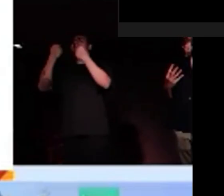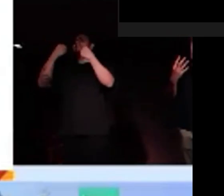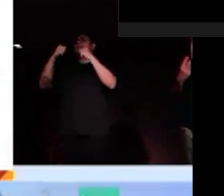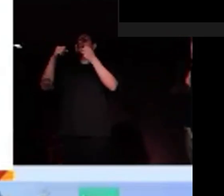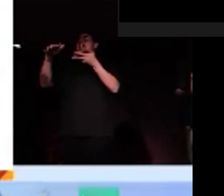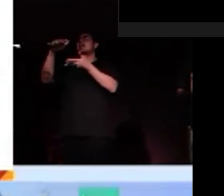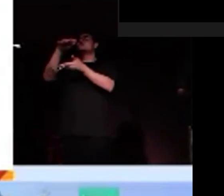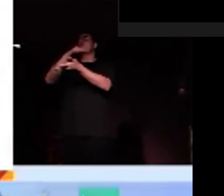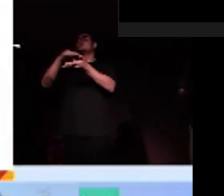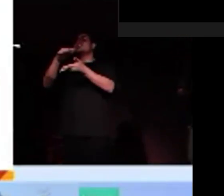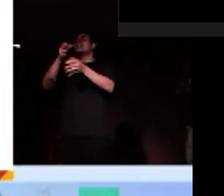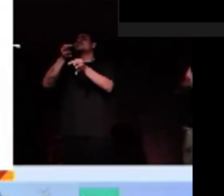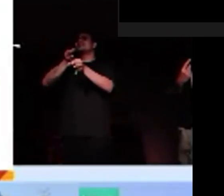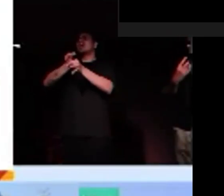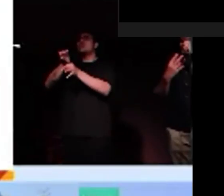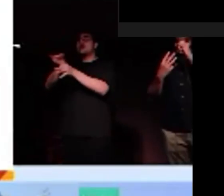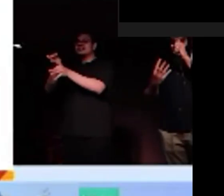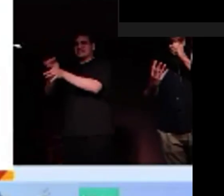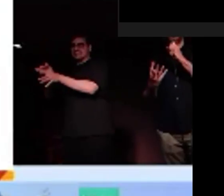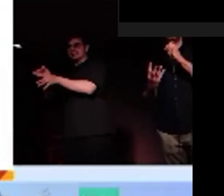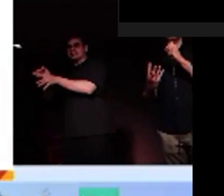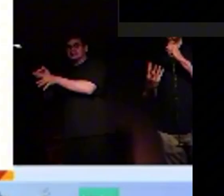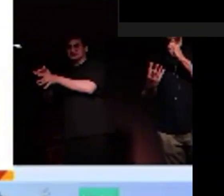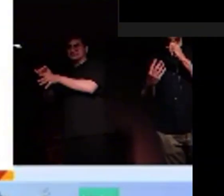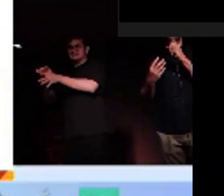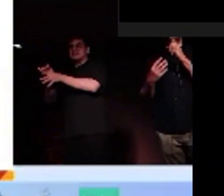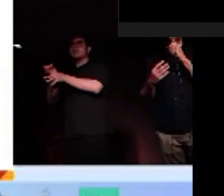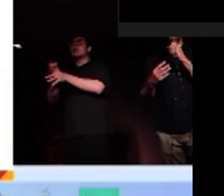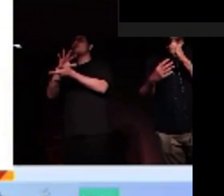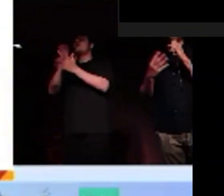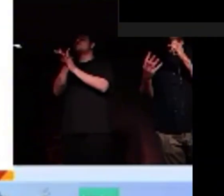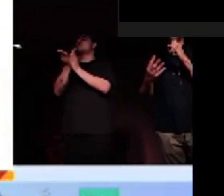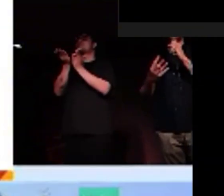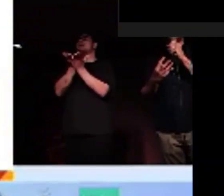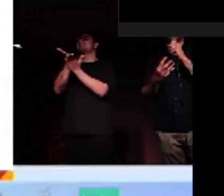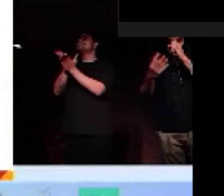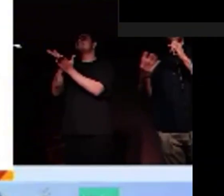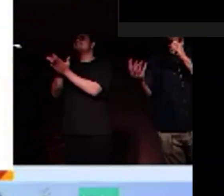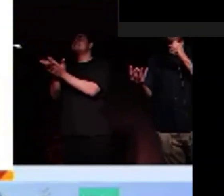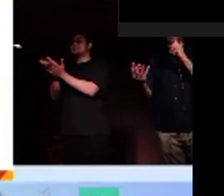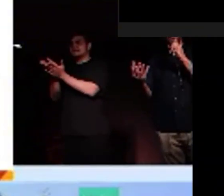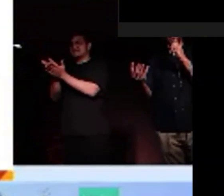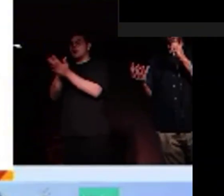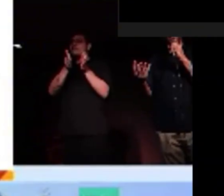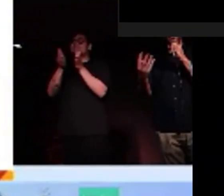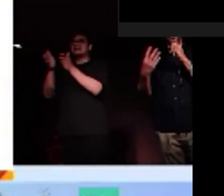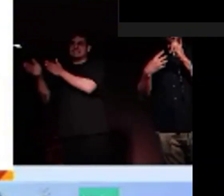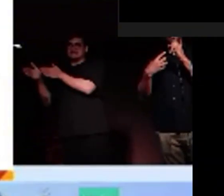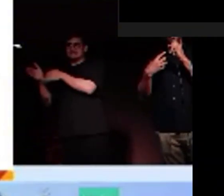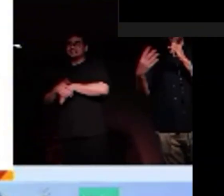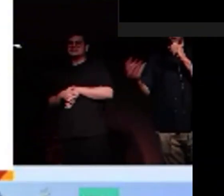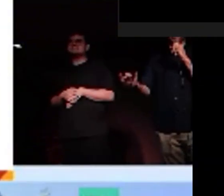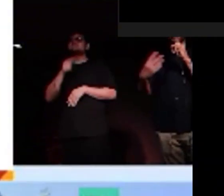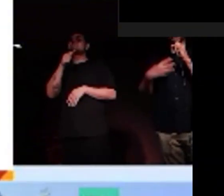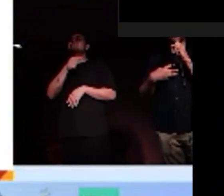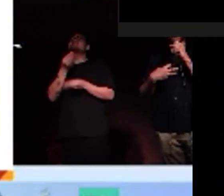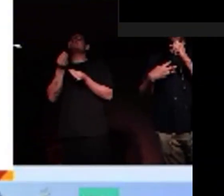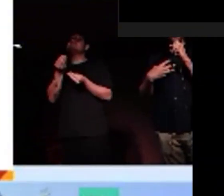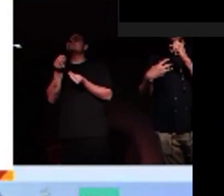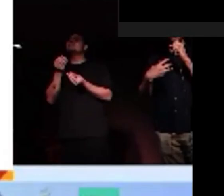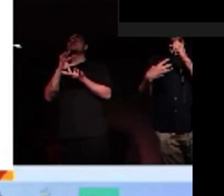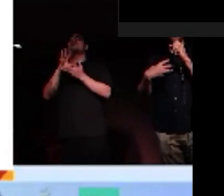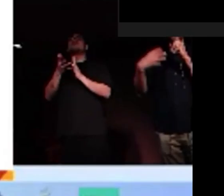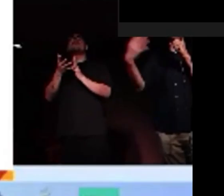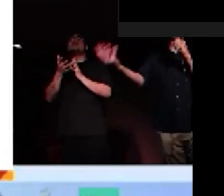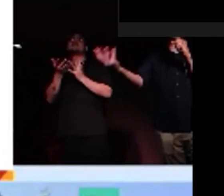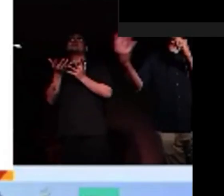sociales educativas. Que las prácticas sociales educativas son unos ámbitos de aprendizaje y de compartir conocimientos